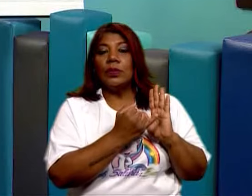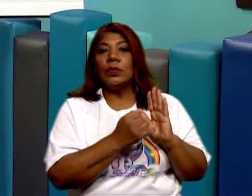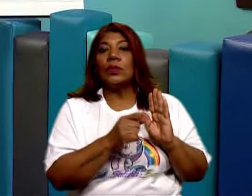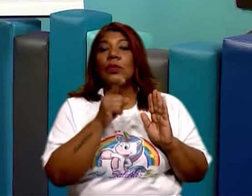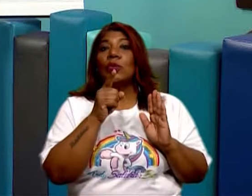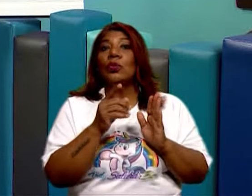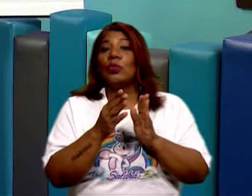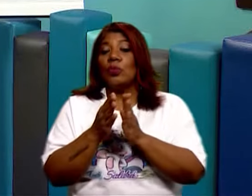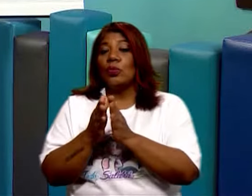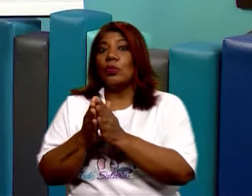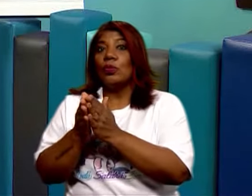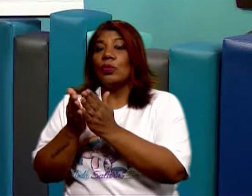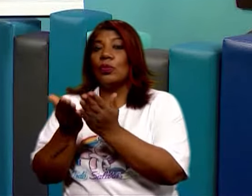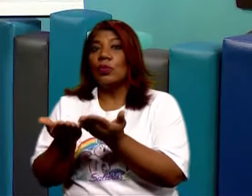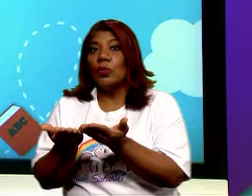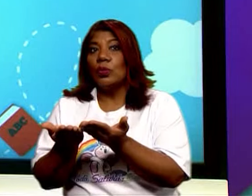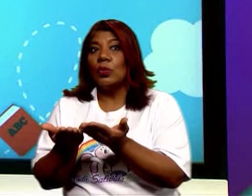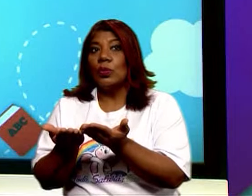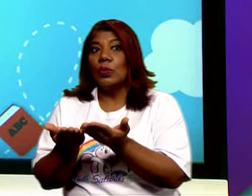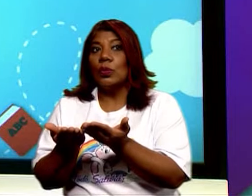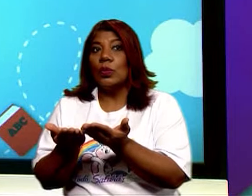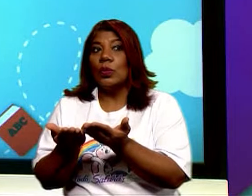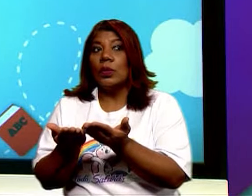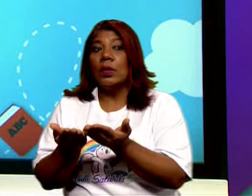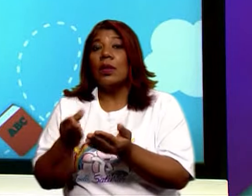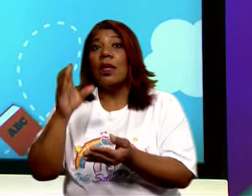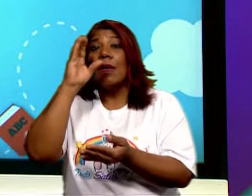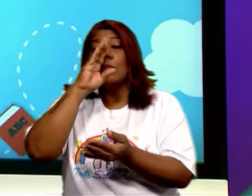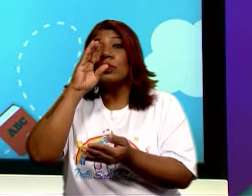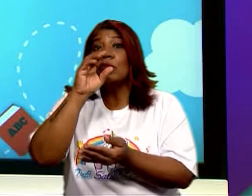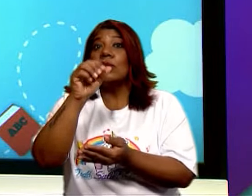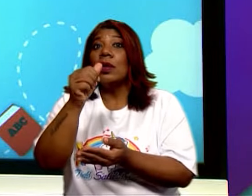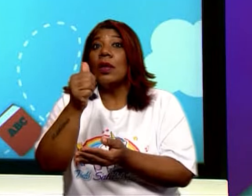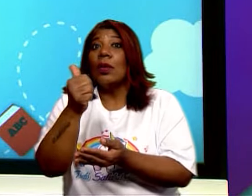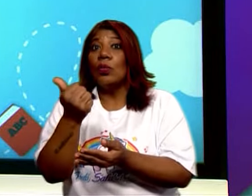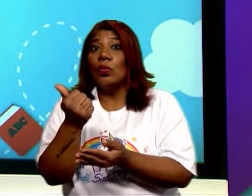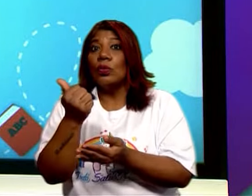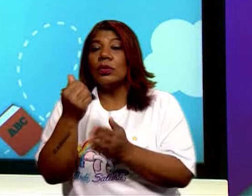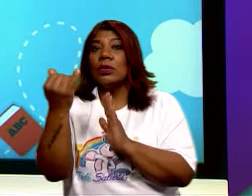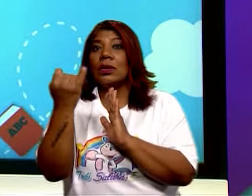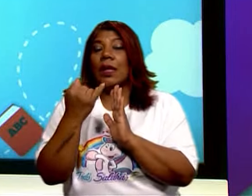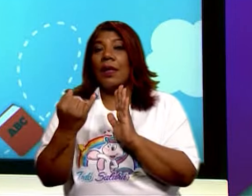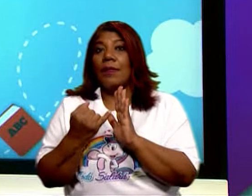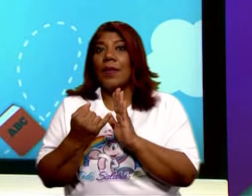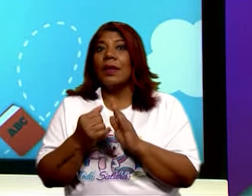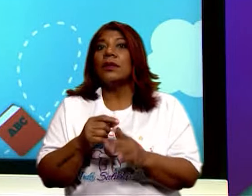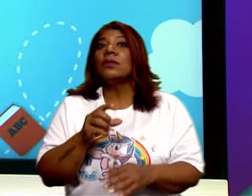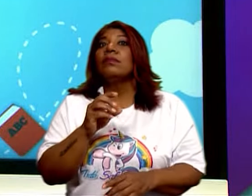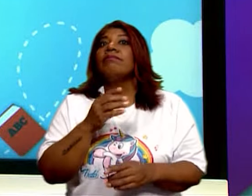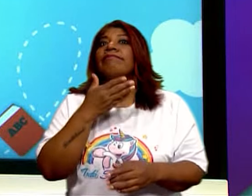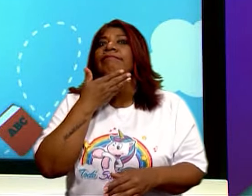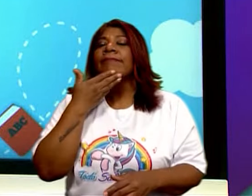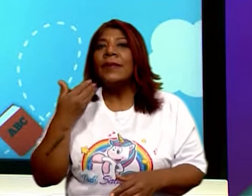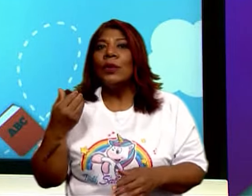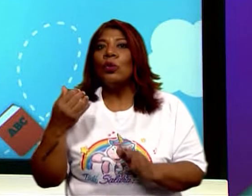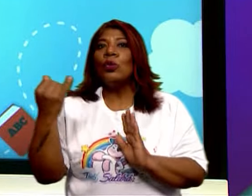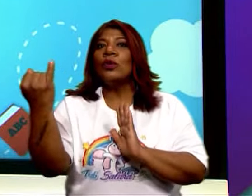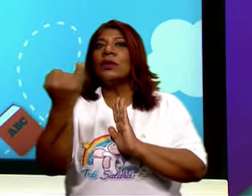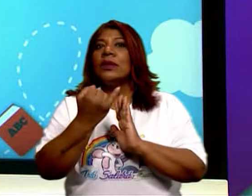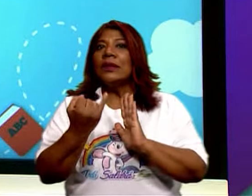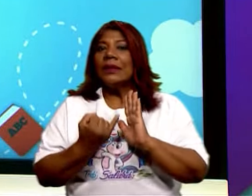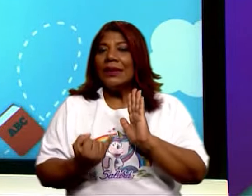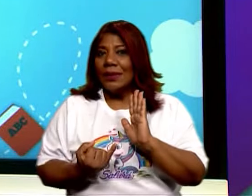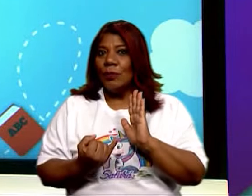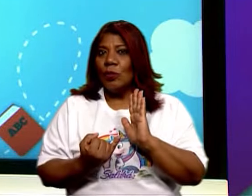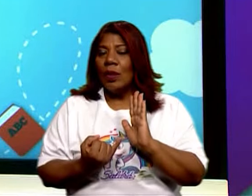tu cuaderno con una figura o dibujándolo para que sepas qué es